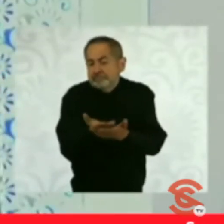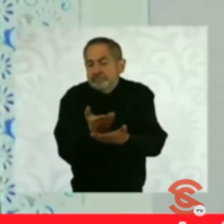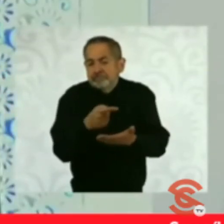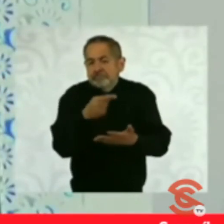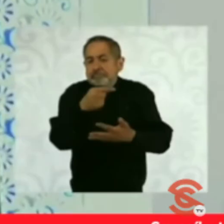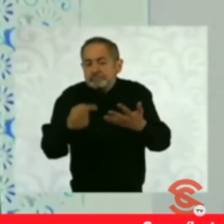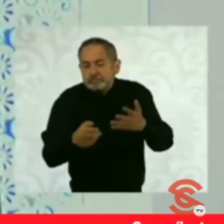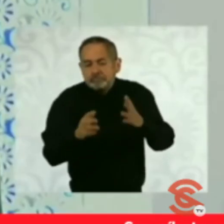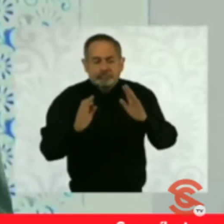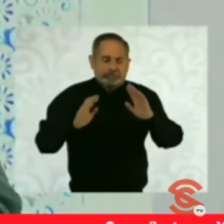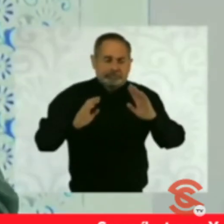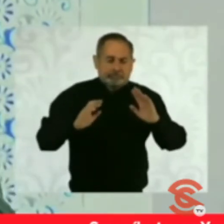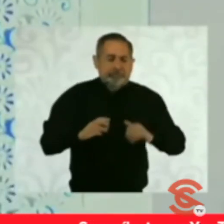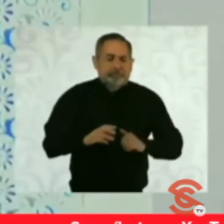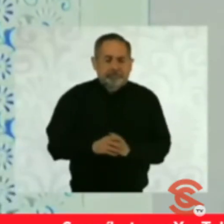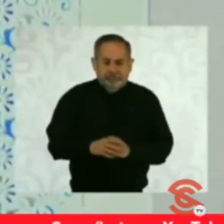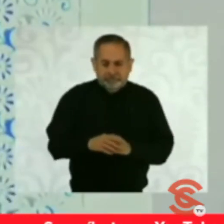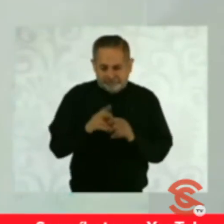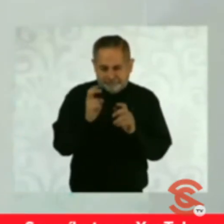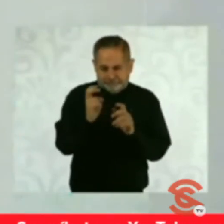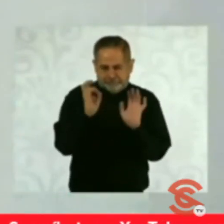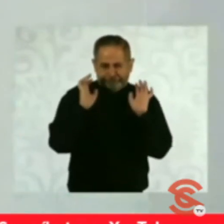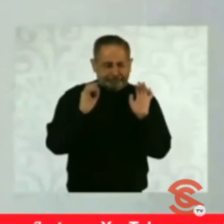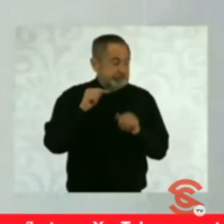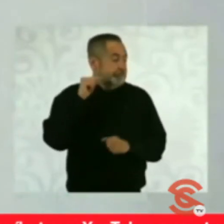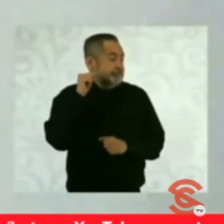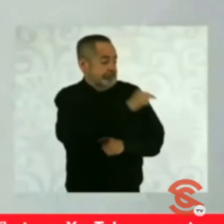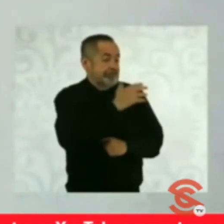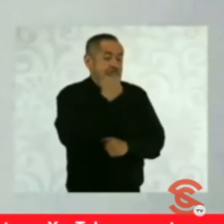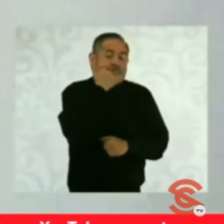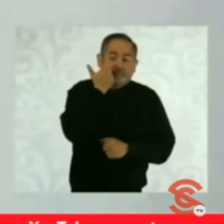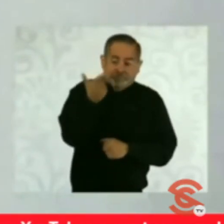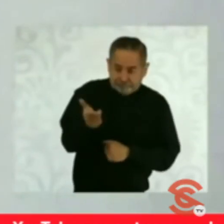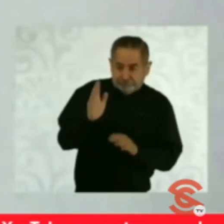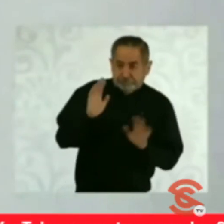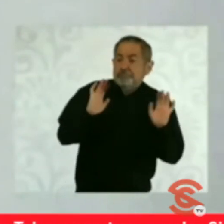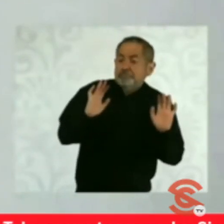Entonces, ese es, digamos, el marco en el que se da.